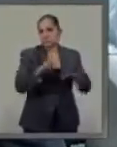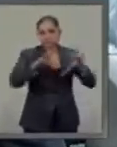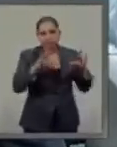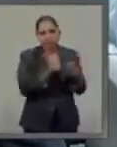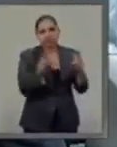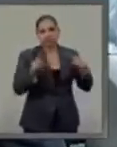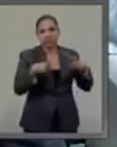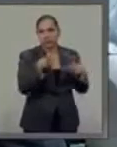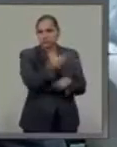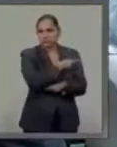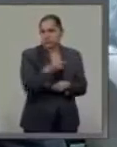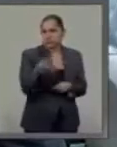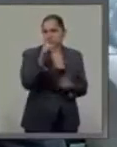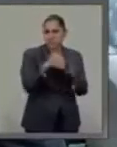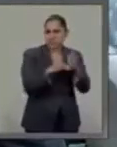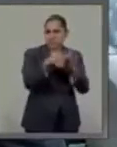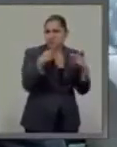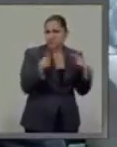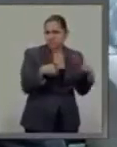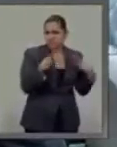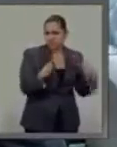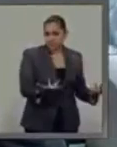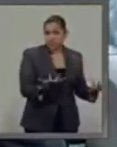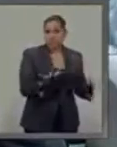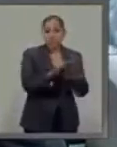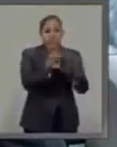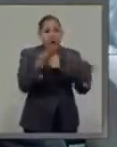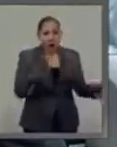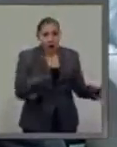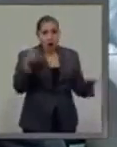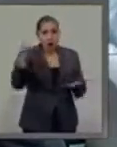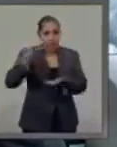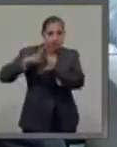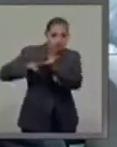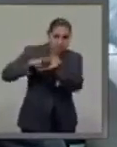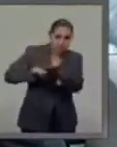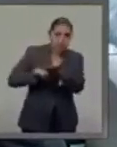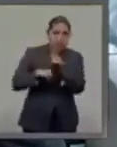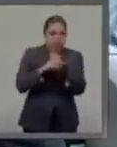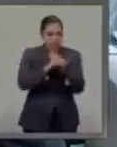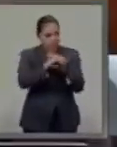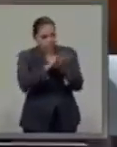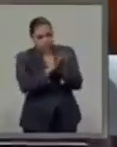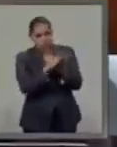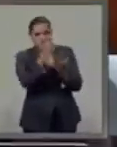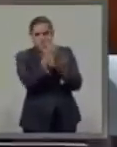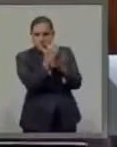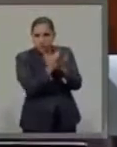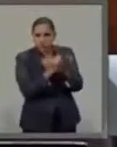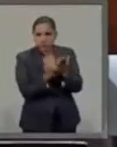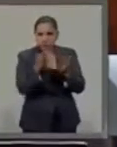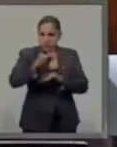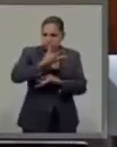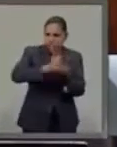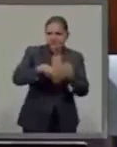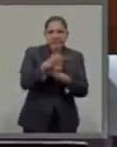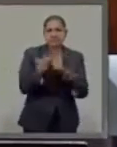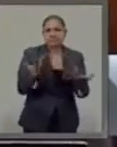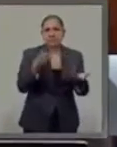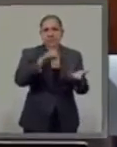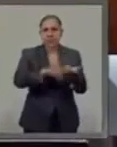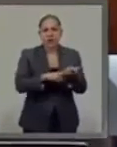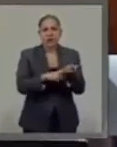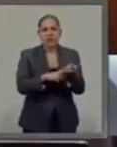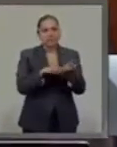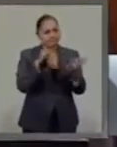de depresión o contención salarial impacta en la calidad de vida, en el desarrollo y fortalecimiento del mercado interno. Y